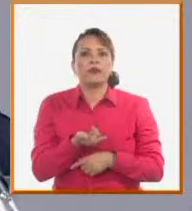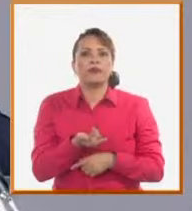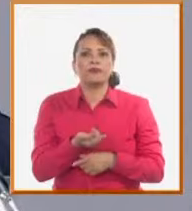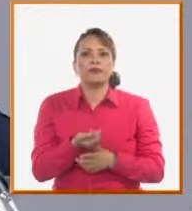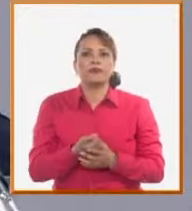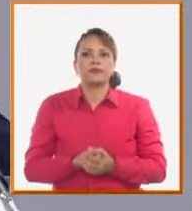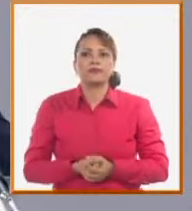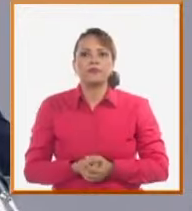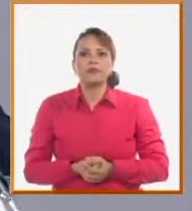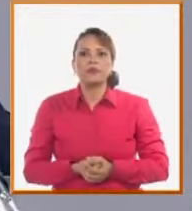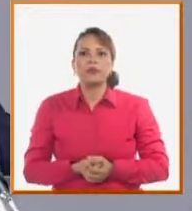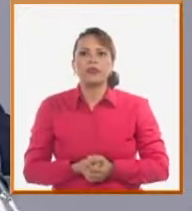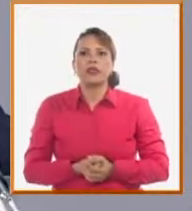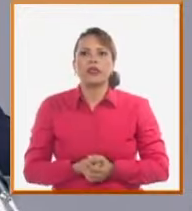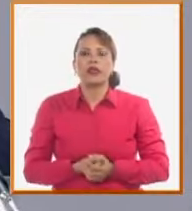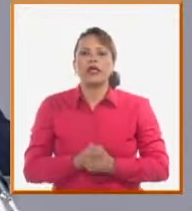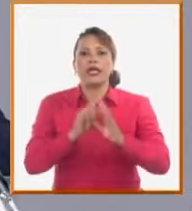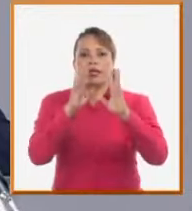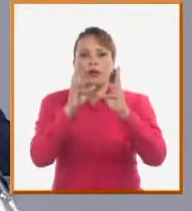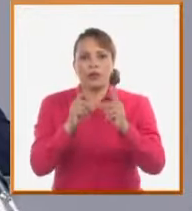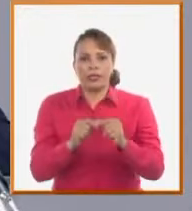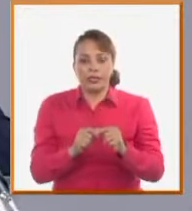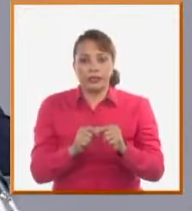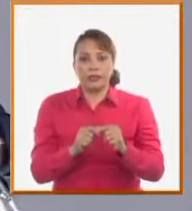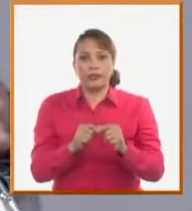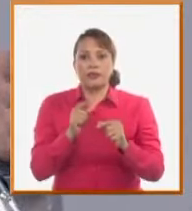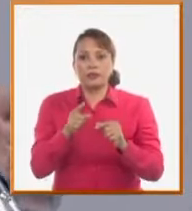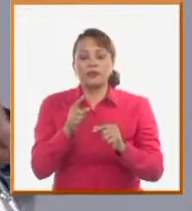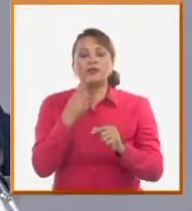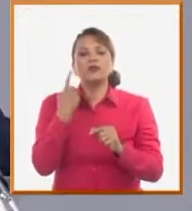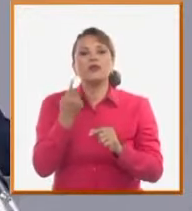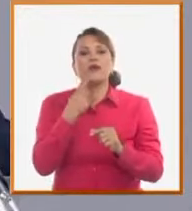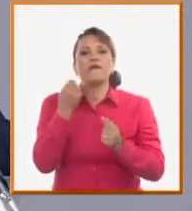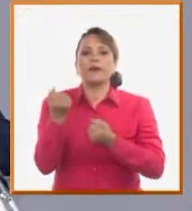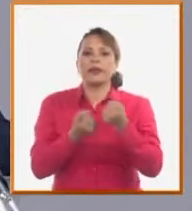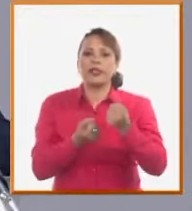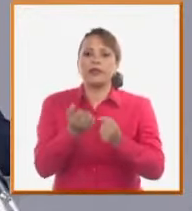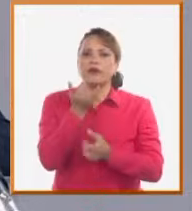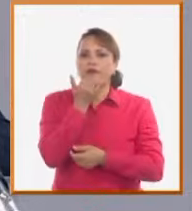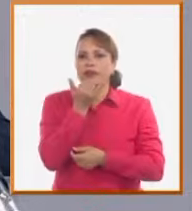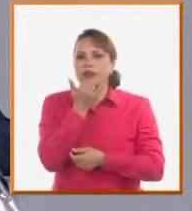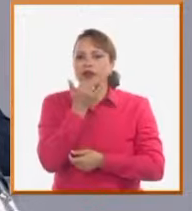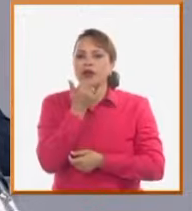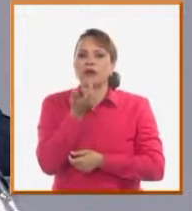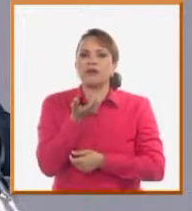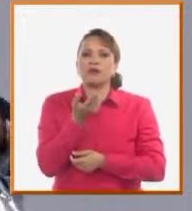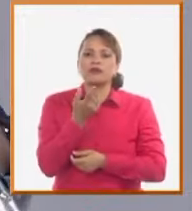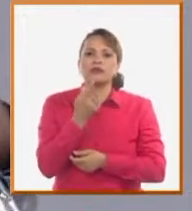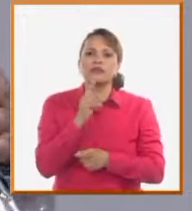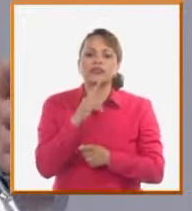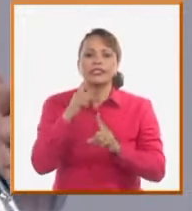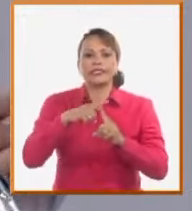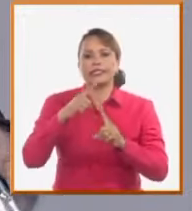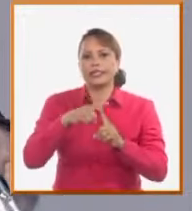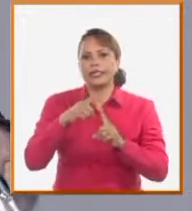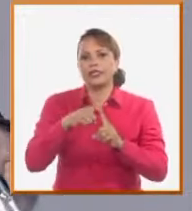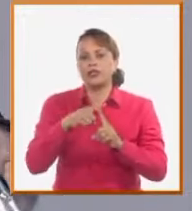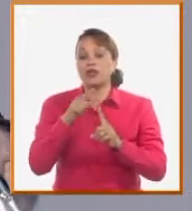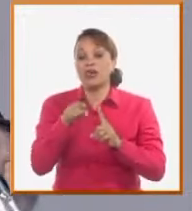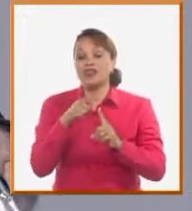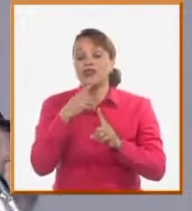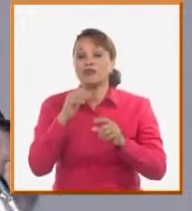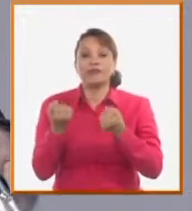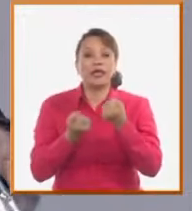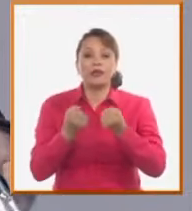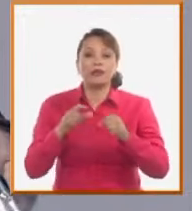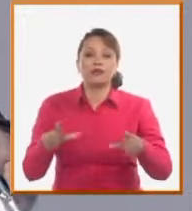vista cualitativo, ¿verdad? Que son vehículos con desperfectos, algunos con desperfectos técnicos, no cumplen